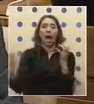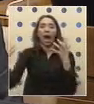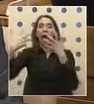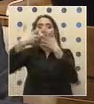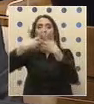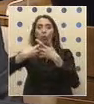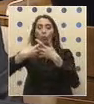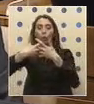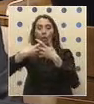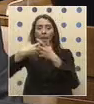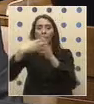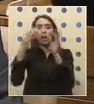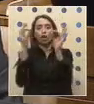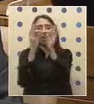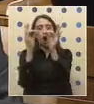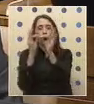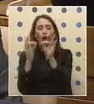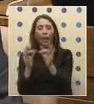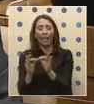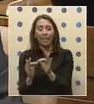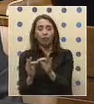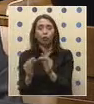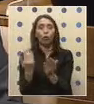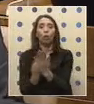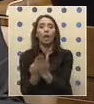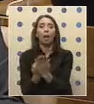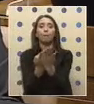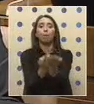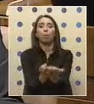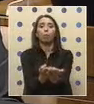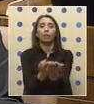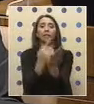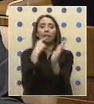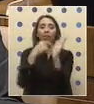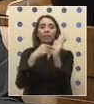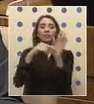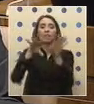los casos concretos las propuestas establecidas en los tratados.